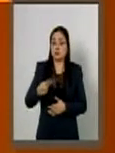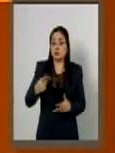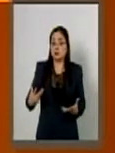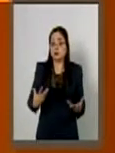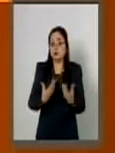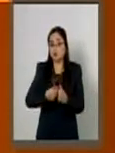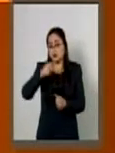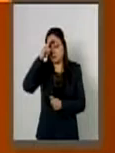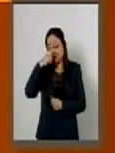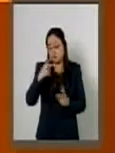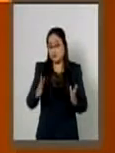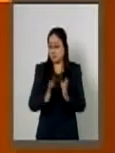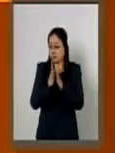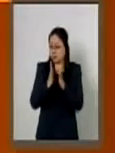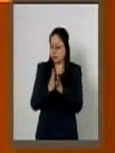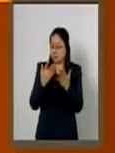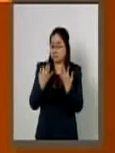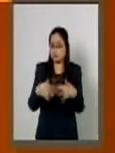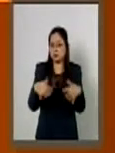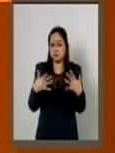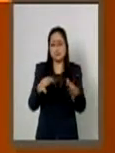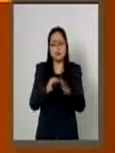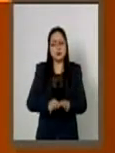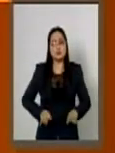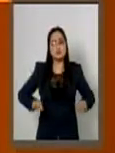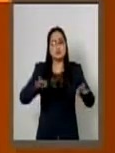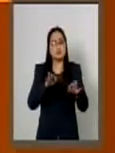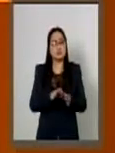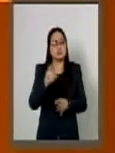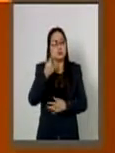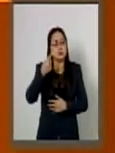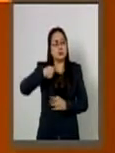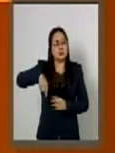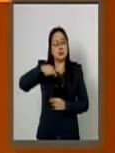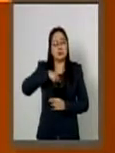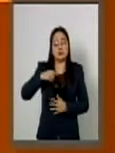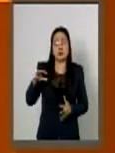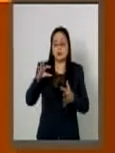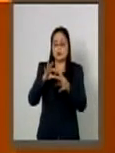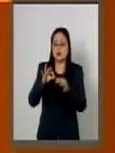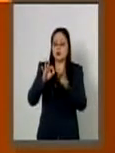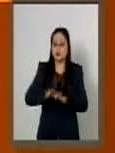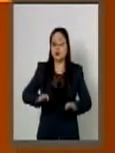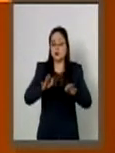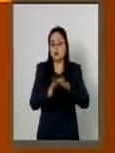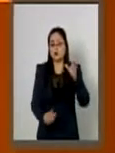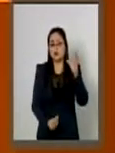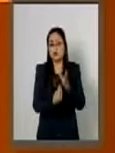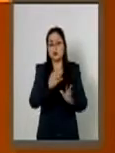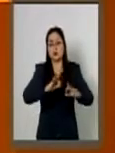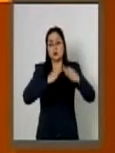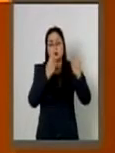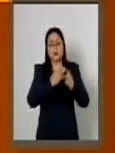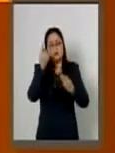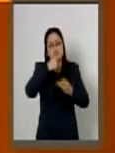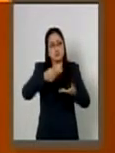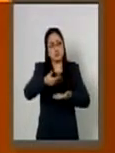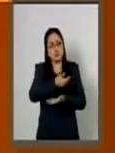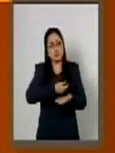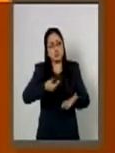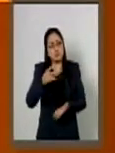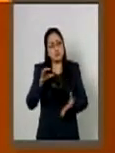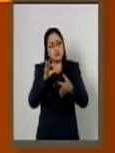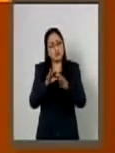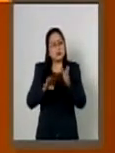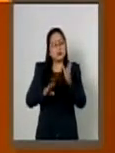es clave, porque para nosotros representa un importante nicho de mercado para el crecimiento de los